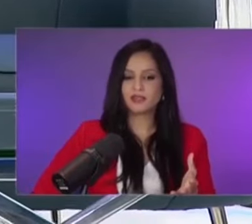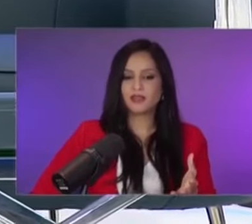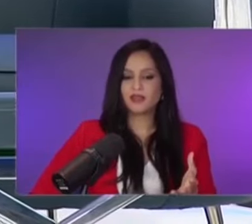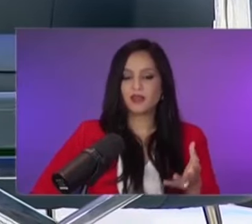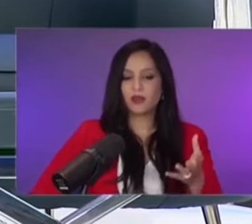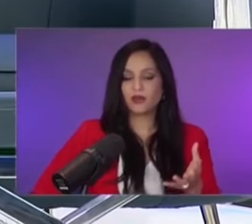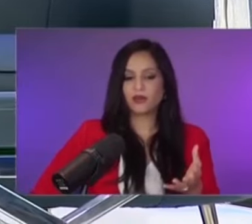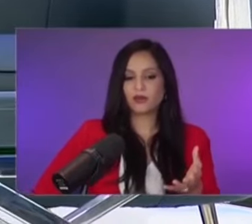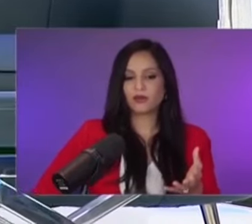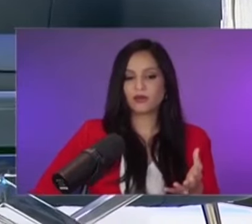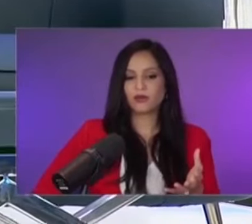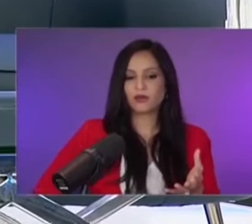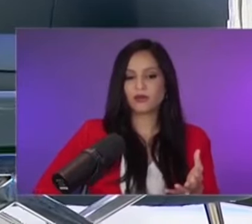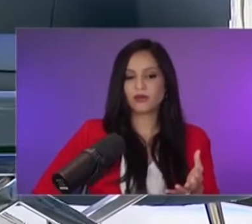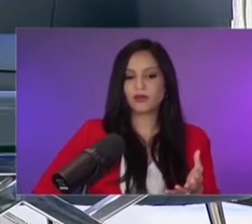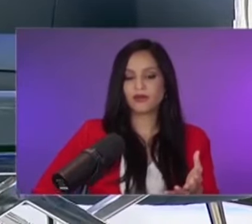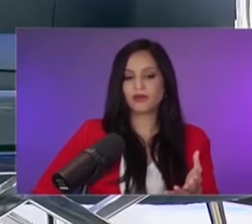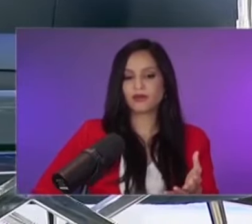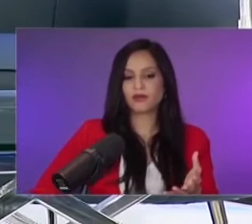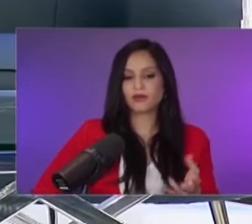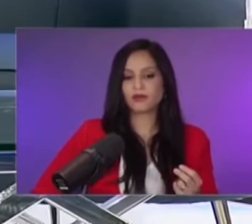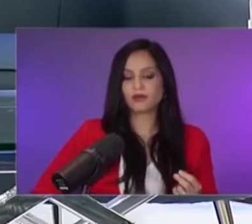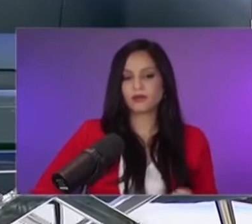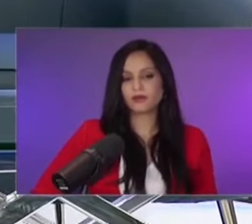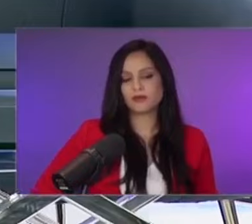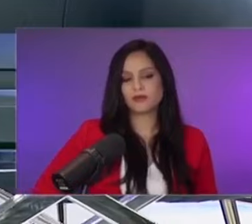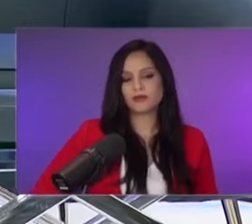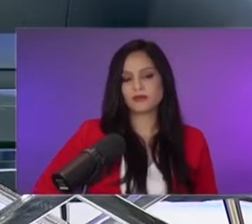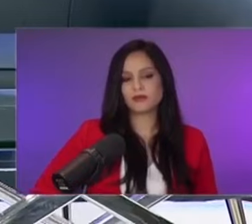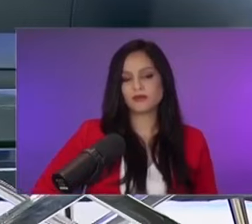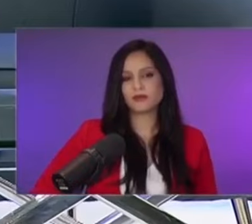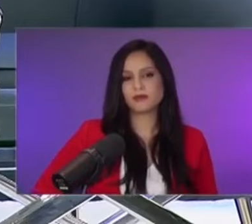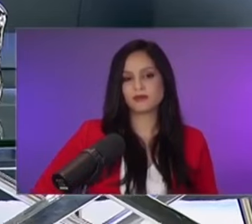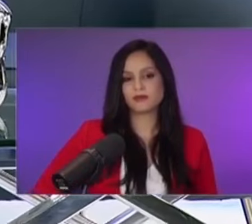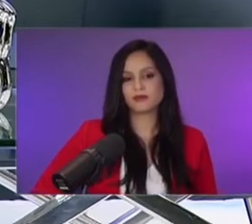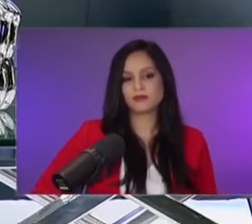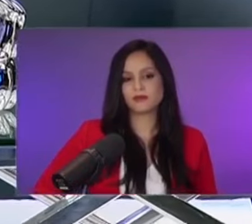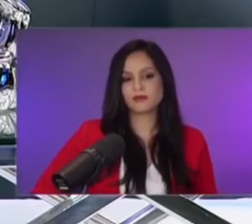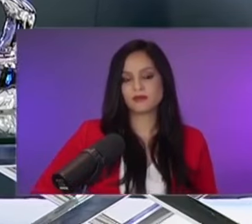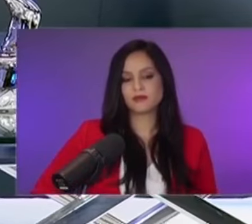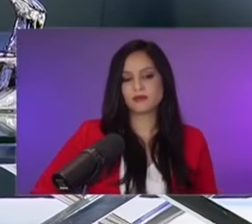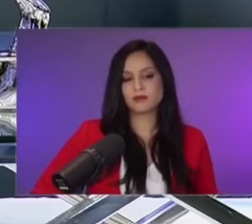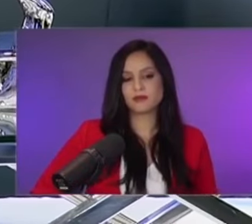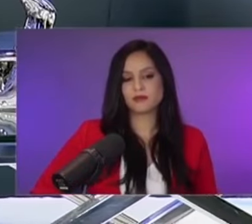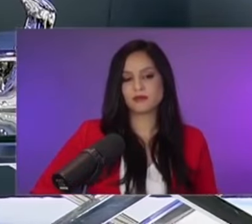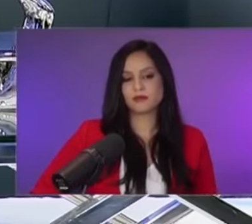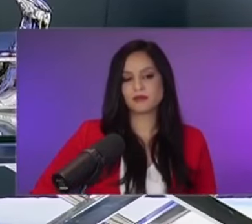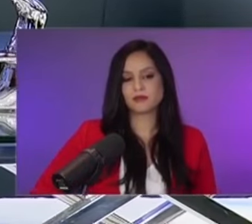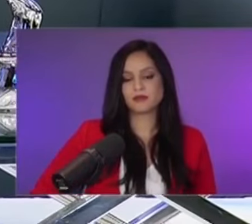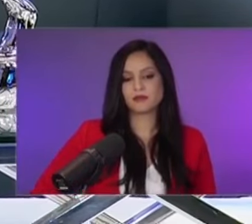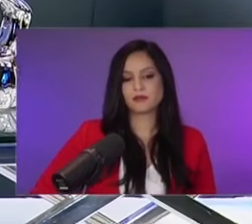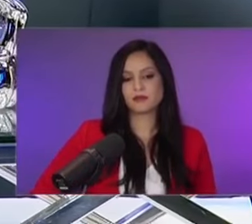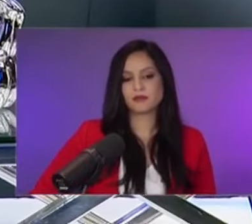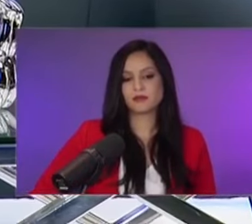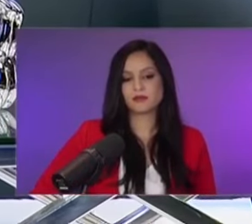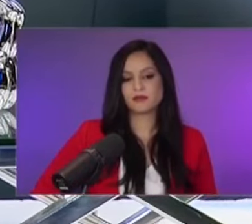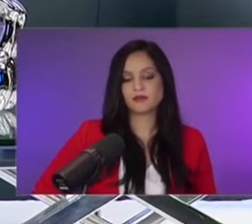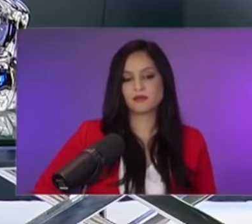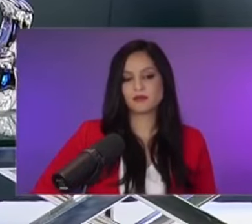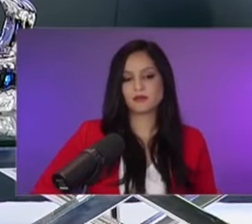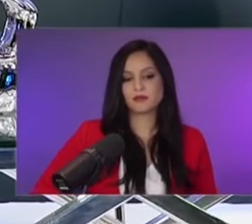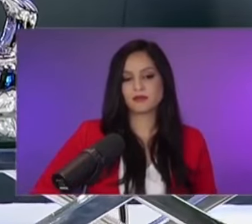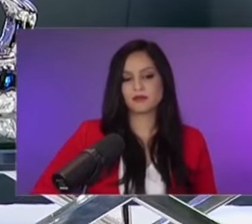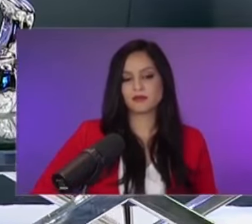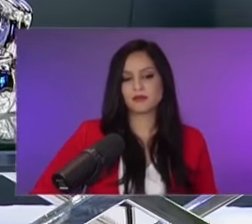inclusive con empresas consultoras nacionales o internacionales que va a tener potestad de contratar para explorar en profundidad y